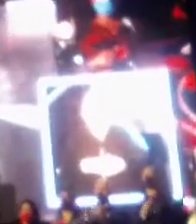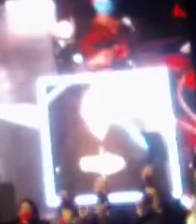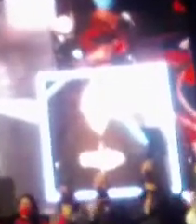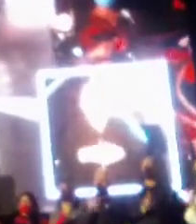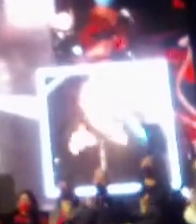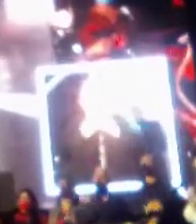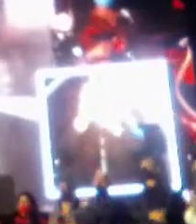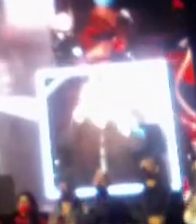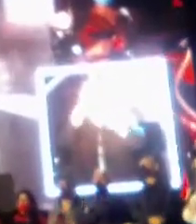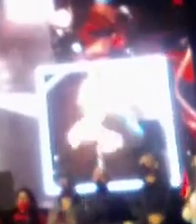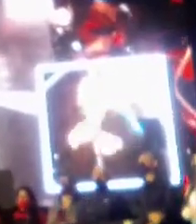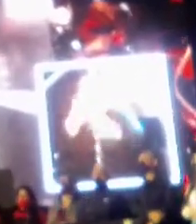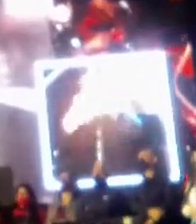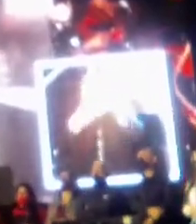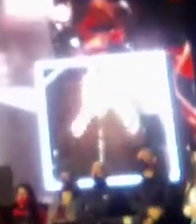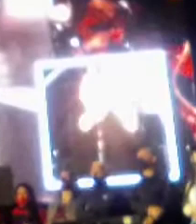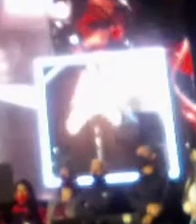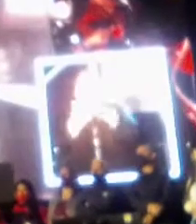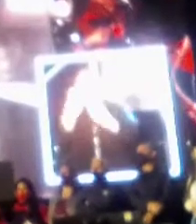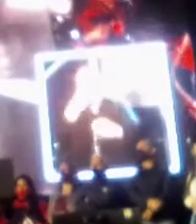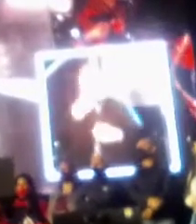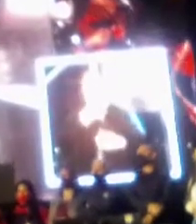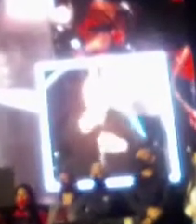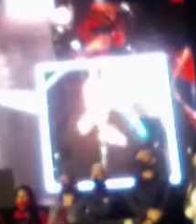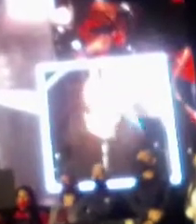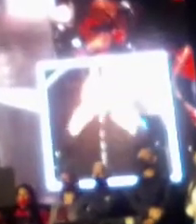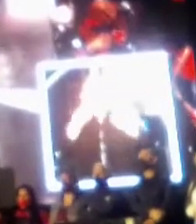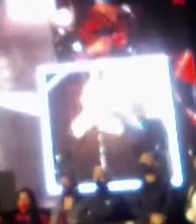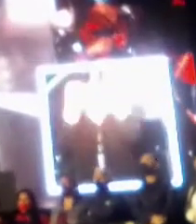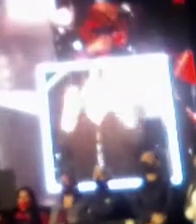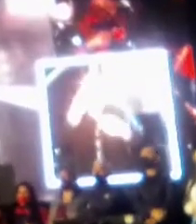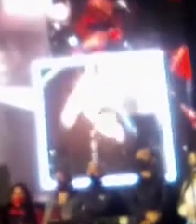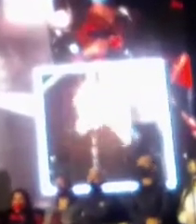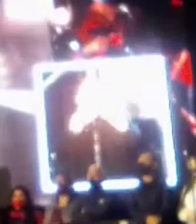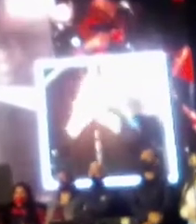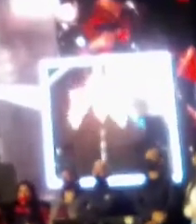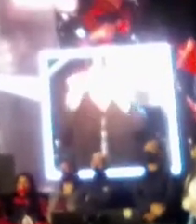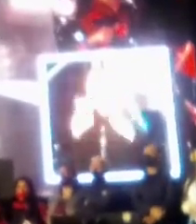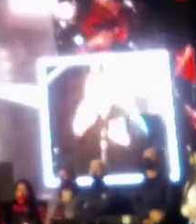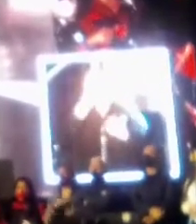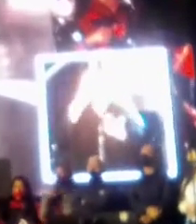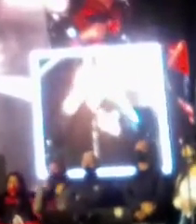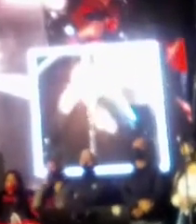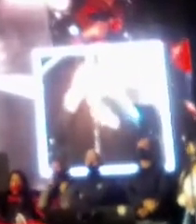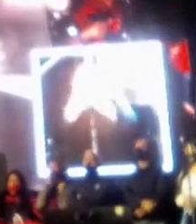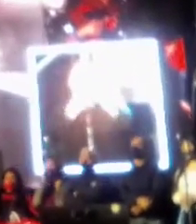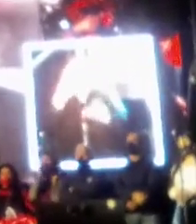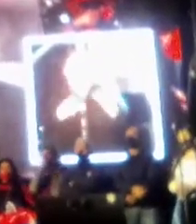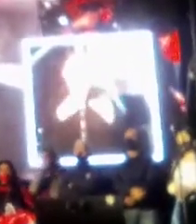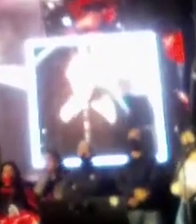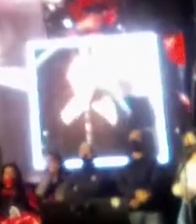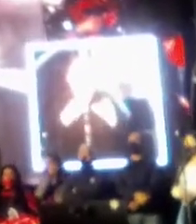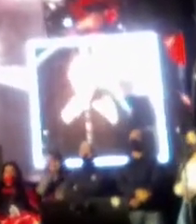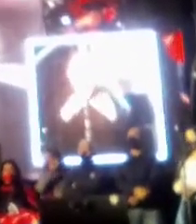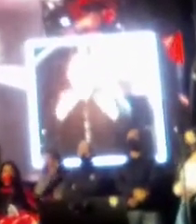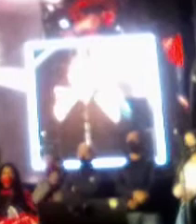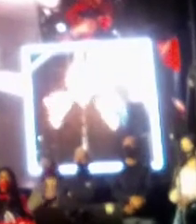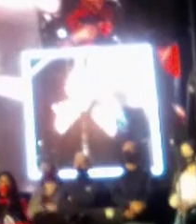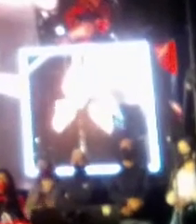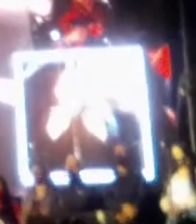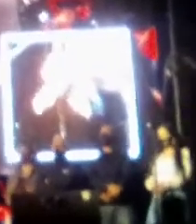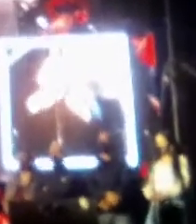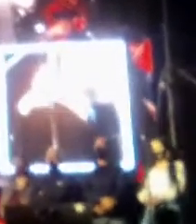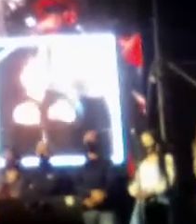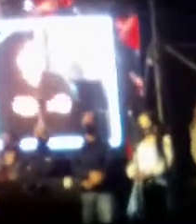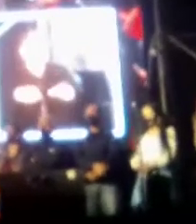La LUC habla de vivienda, pero no resuelve ninguno de los graves problemas de vivienda que tienen miles de uruguayas y uruguayos y que se han visto agravados